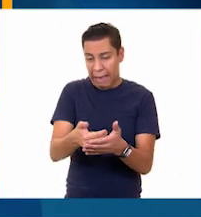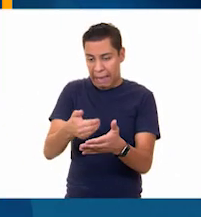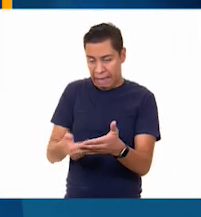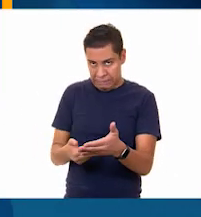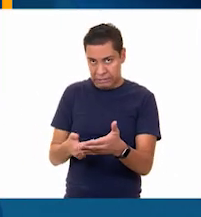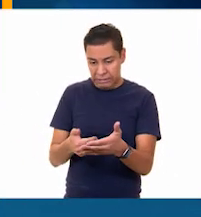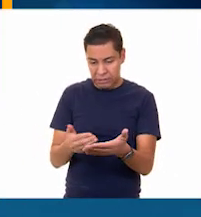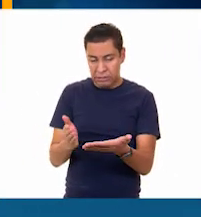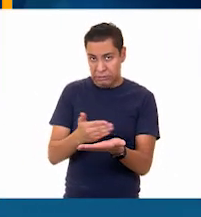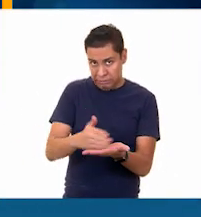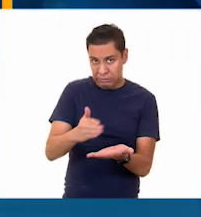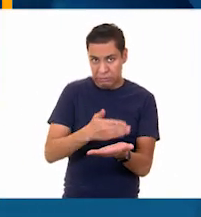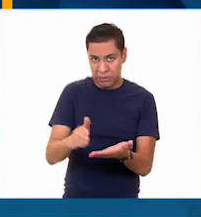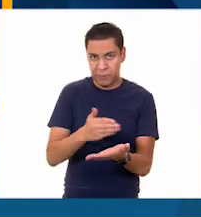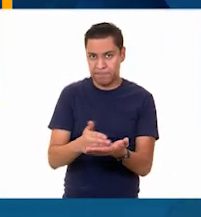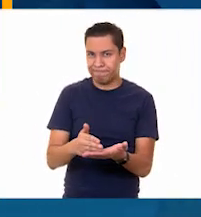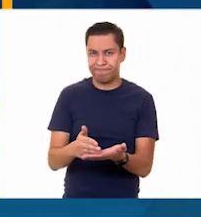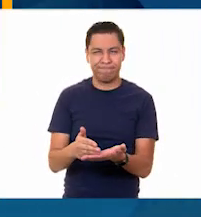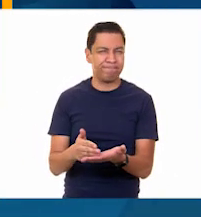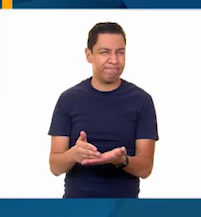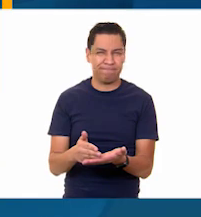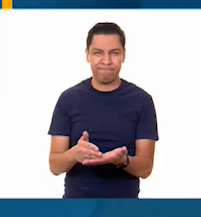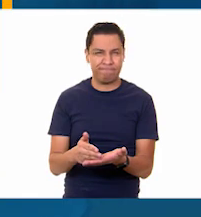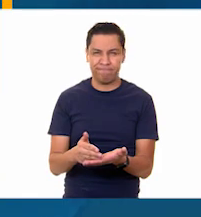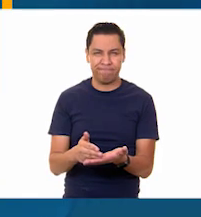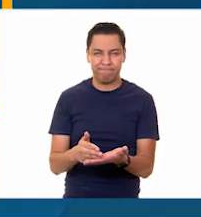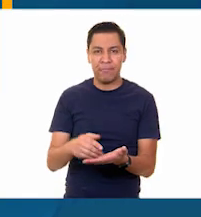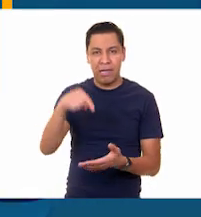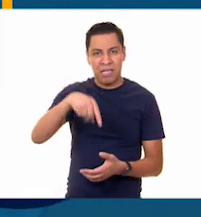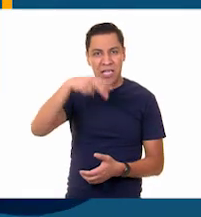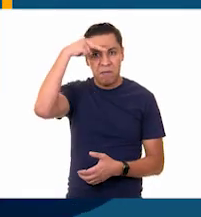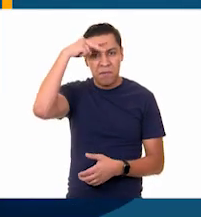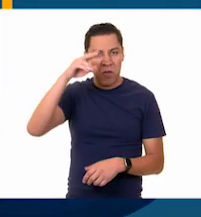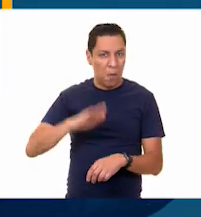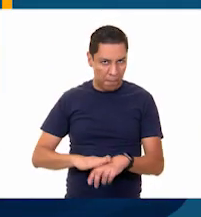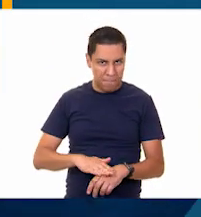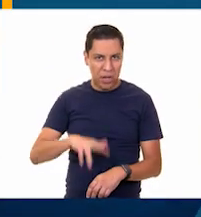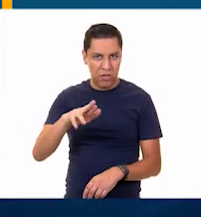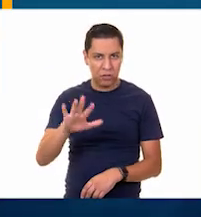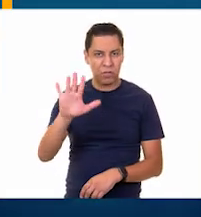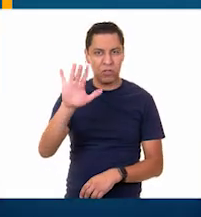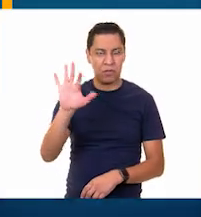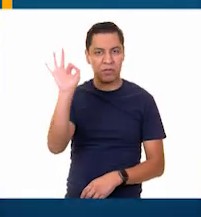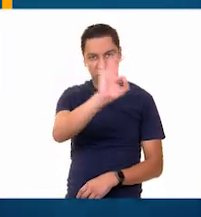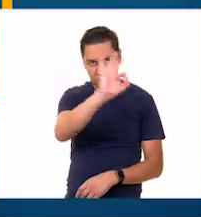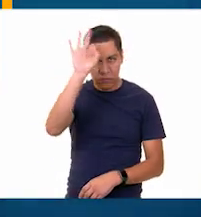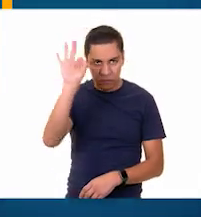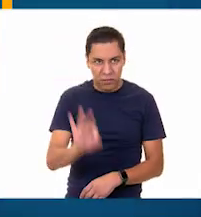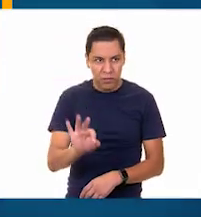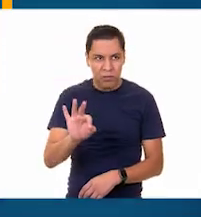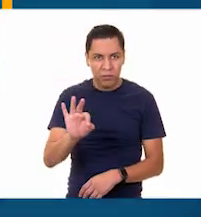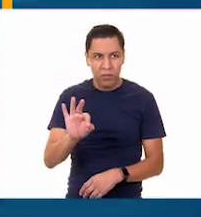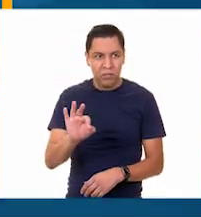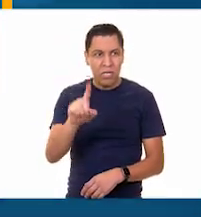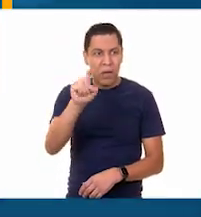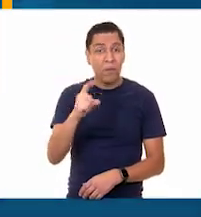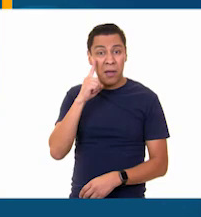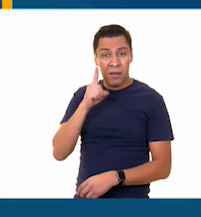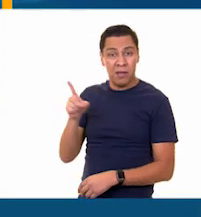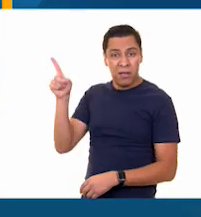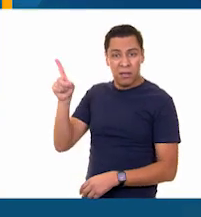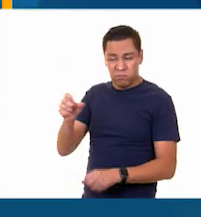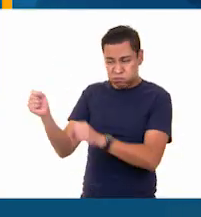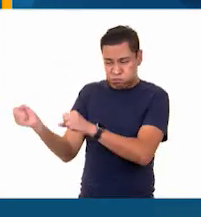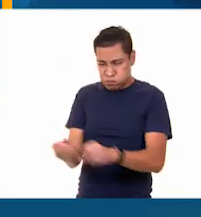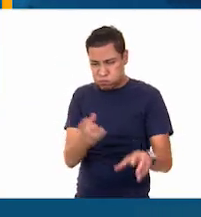En México, este porcentaje es mayor al 50%. Estas aguas residuales sin tratar,